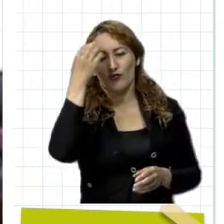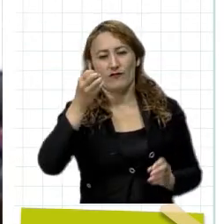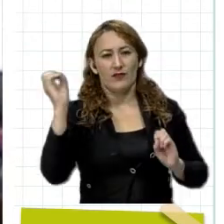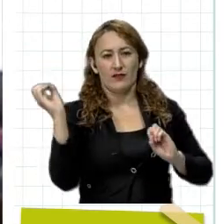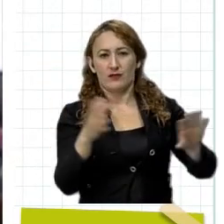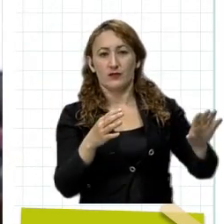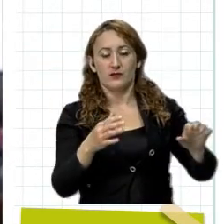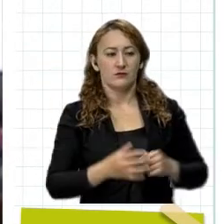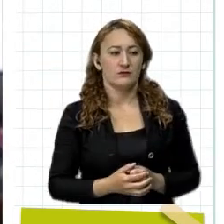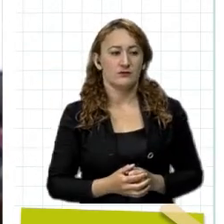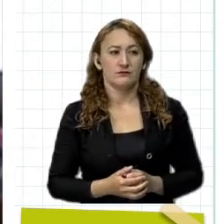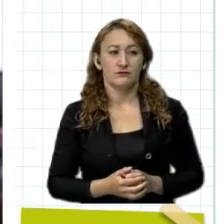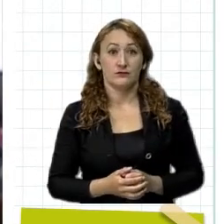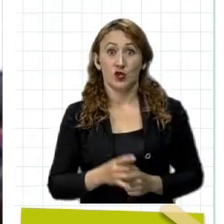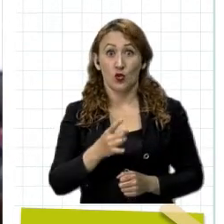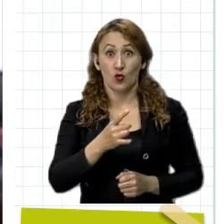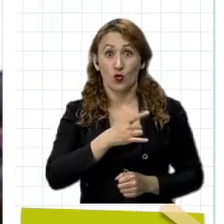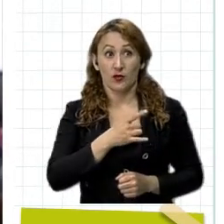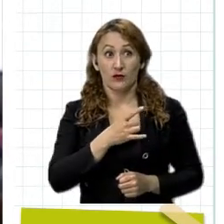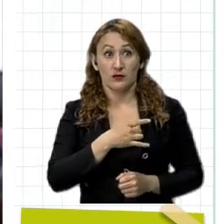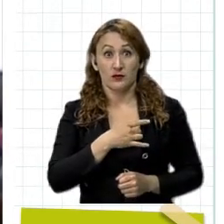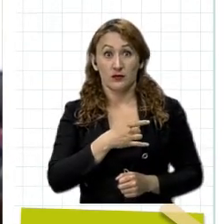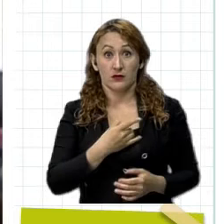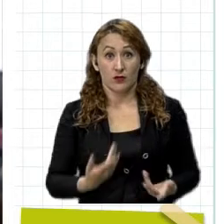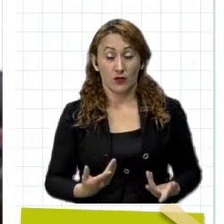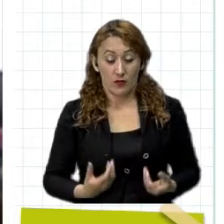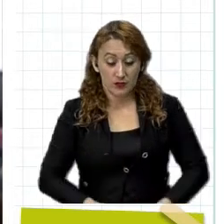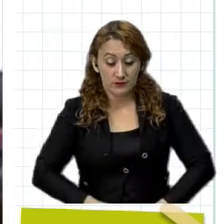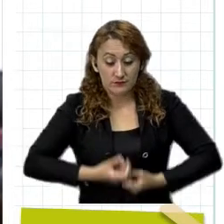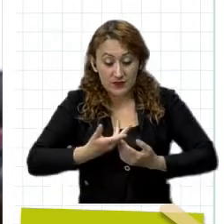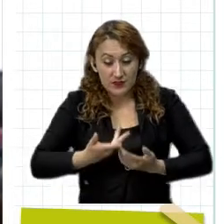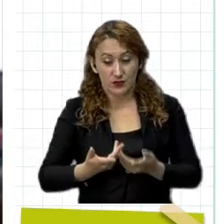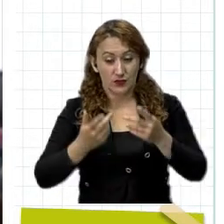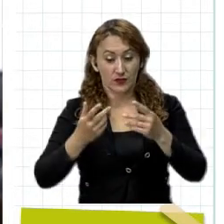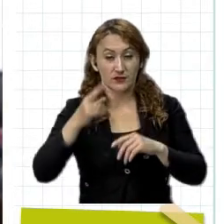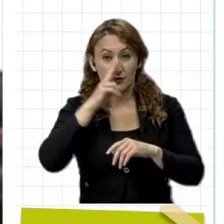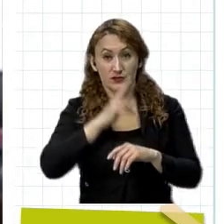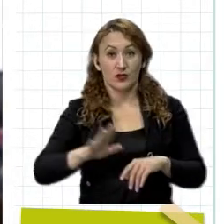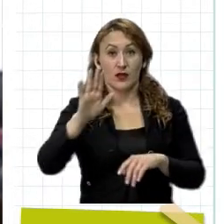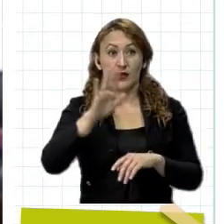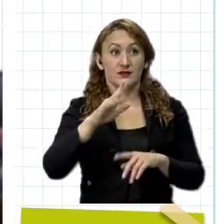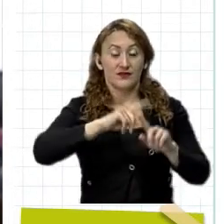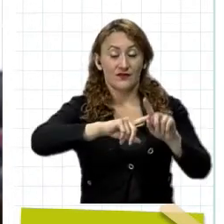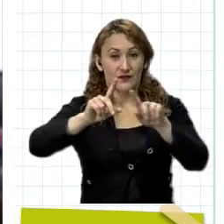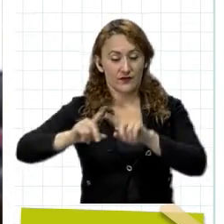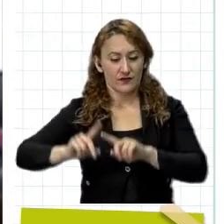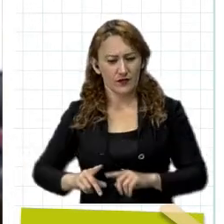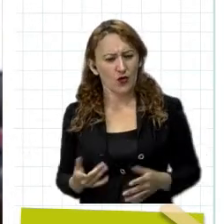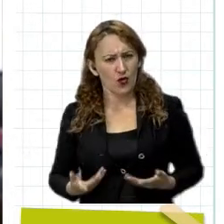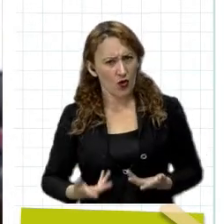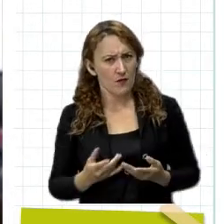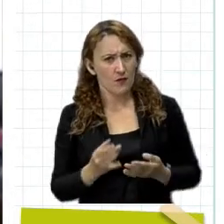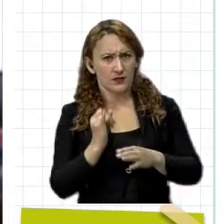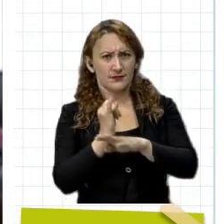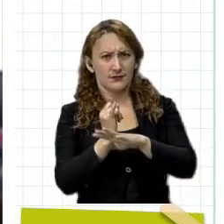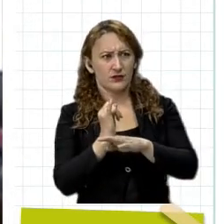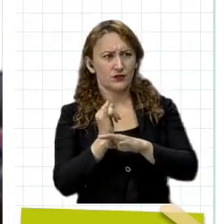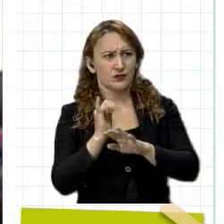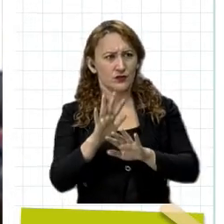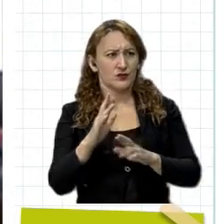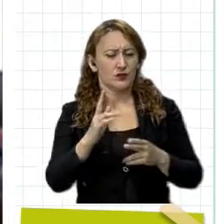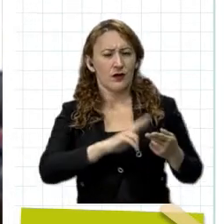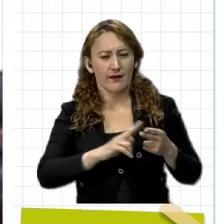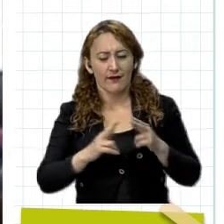universidad, en sus distintas expresiones nacionales, sigue siendo una institución que reproduce unas formas de relación de